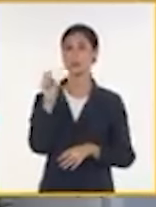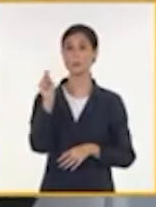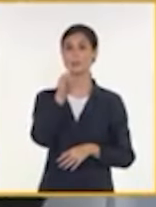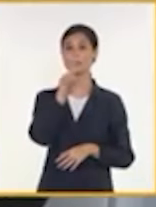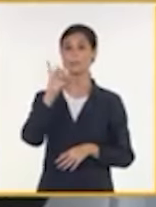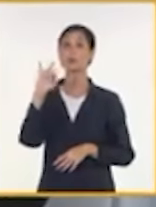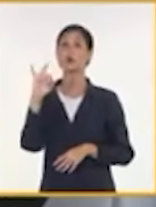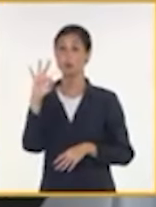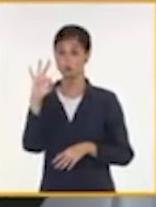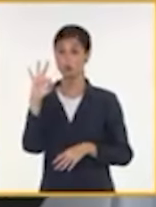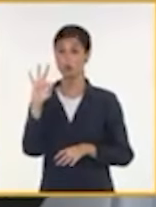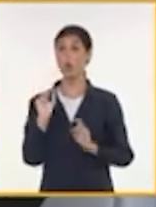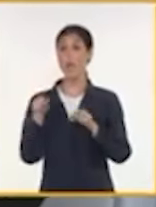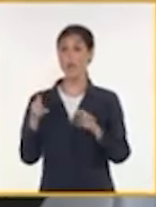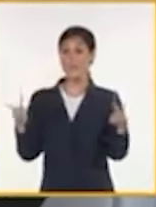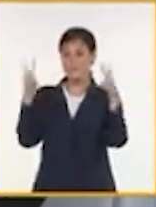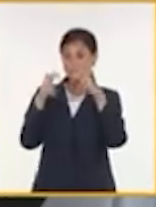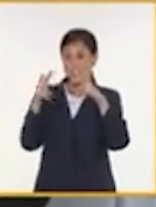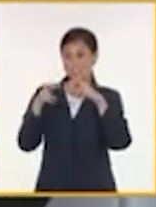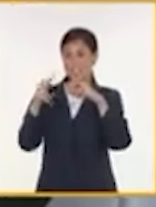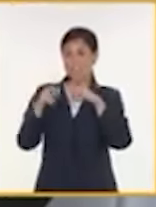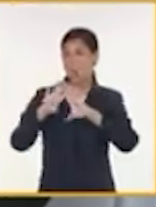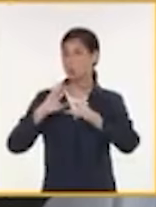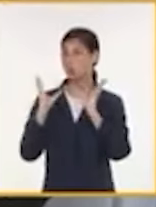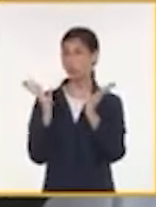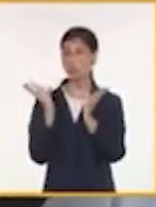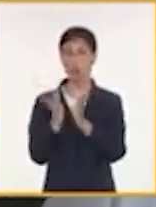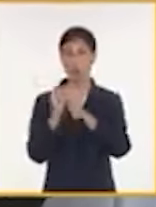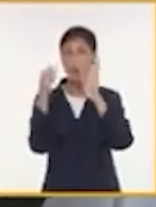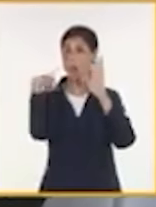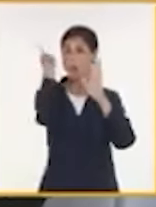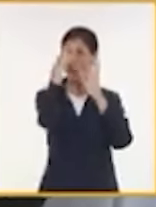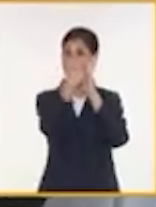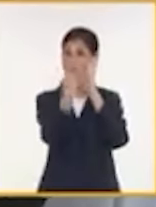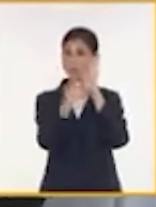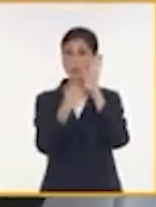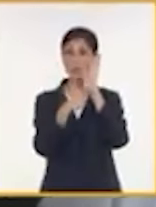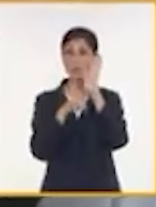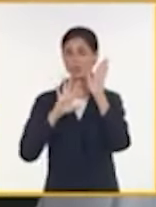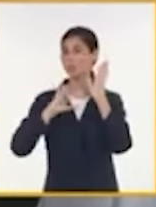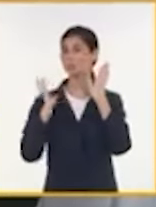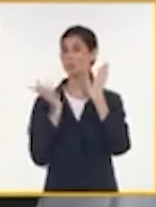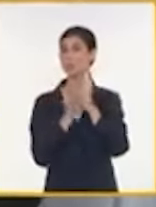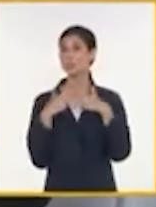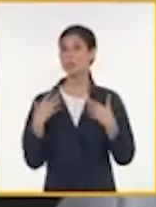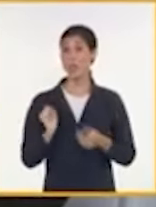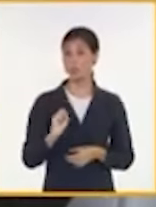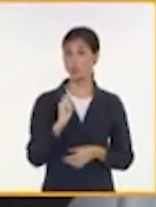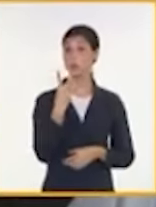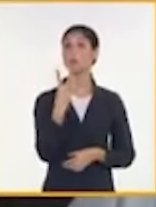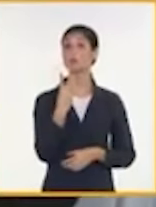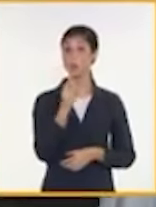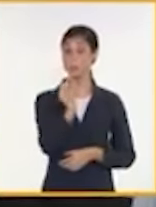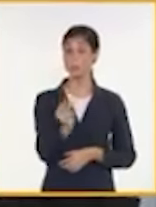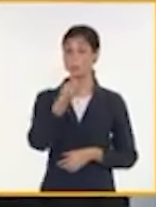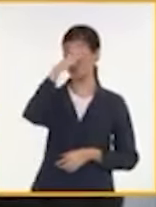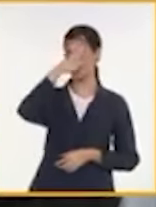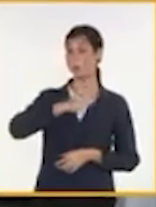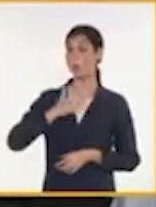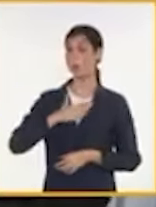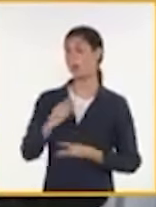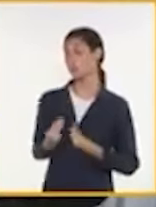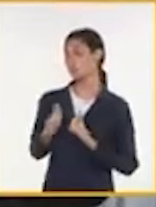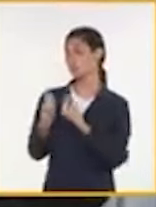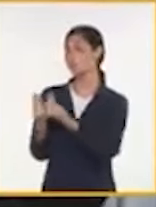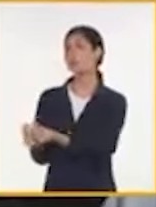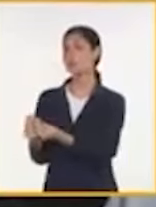identificativos de estas dos personas sin embargo hoy todavía como hablamos no tenemos respuesta